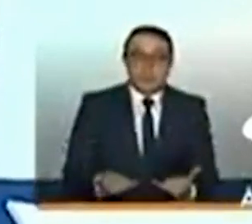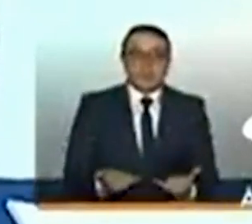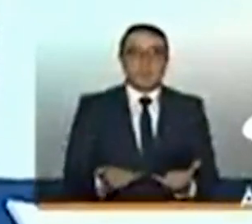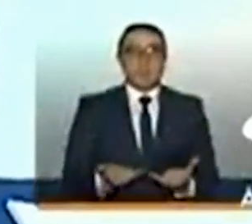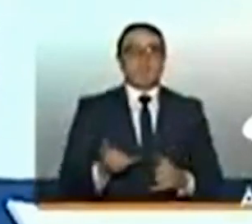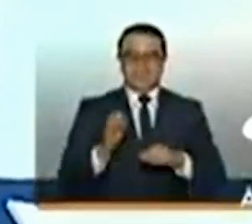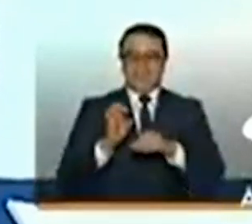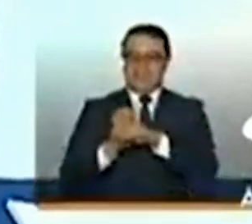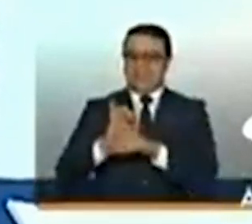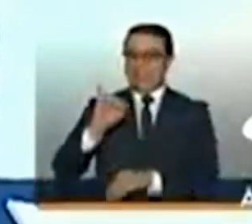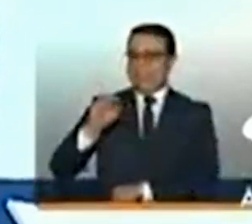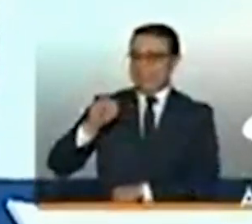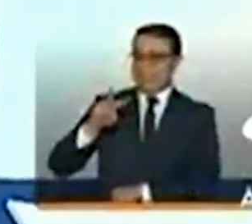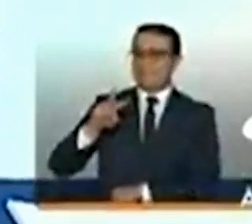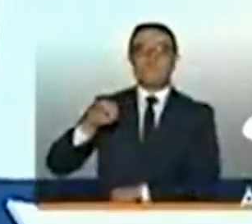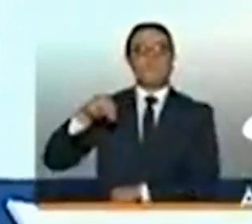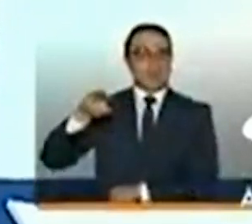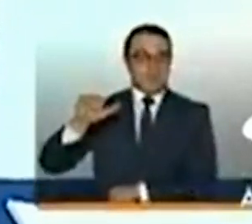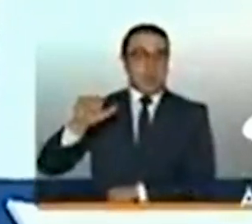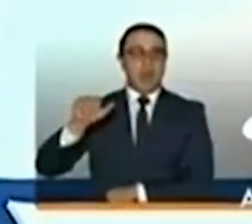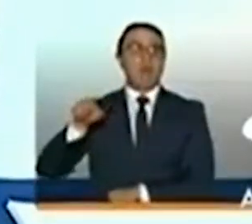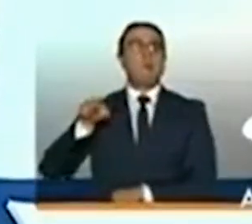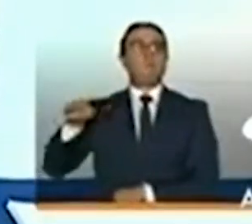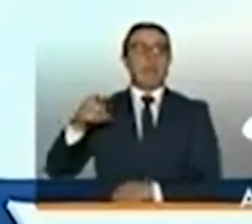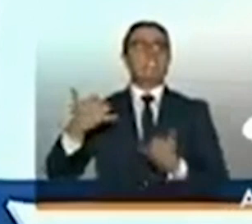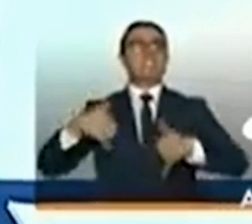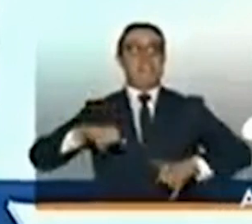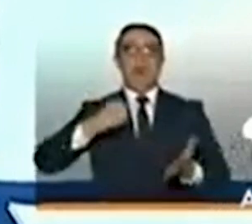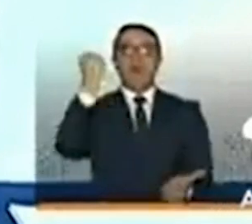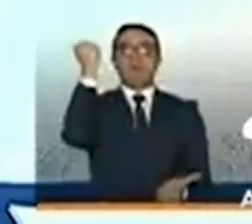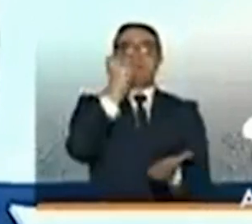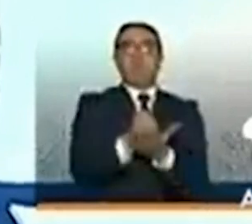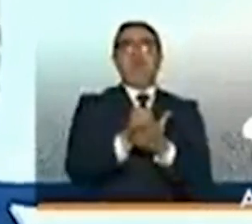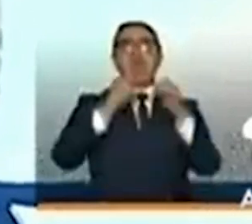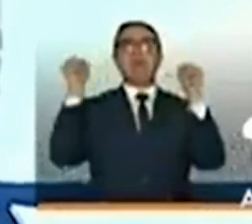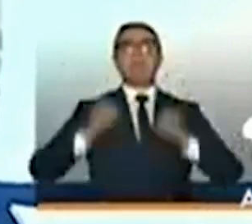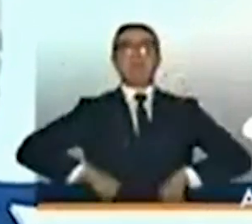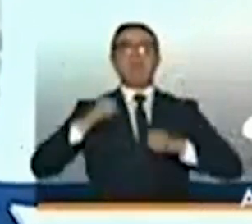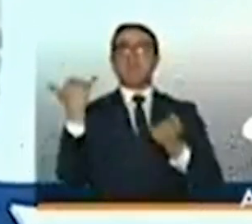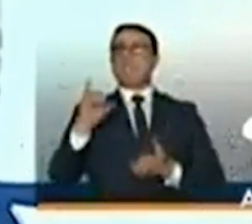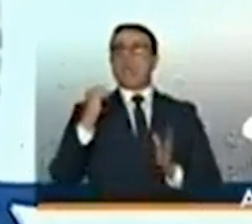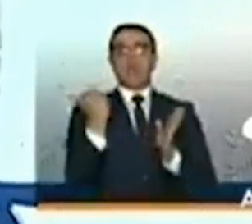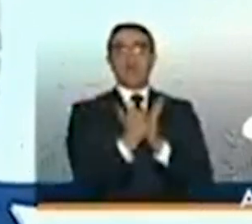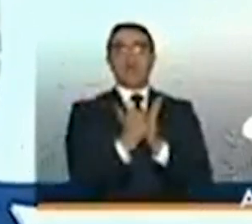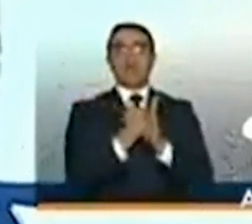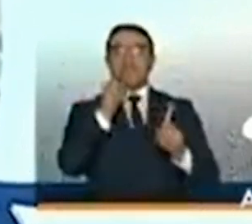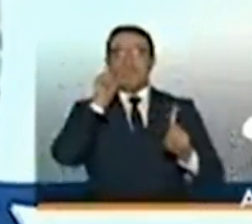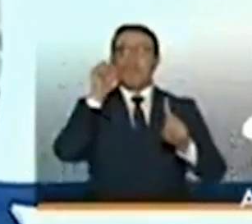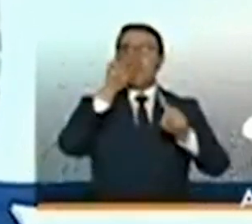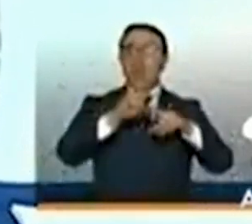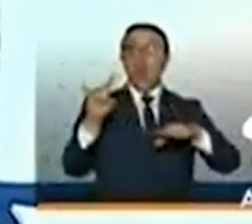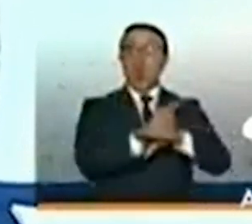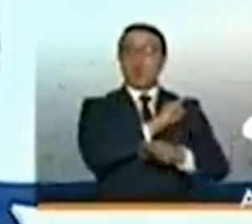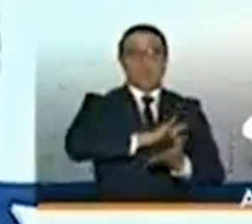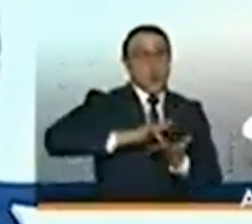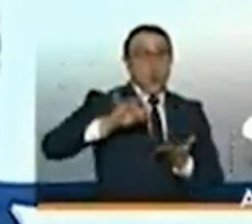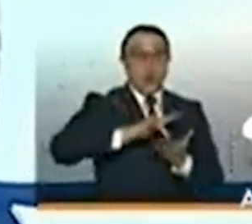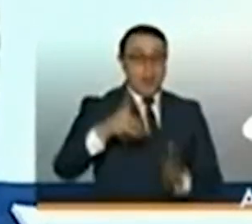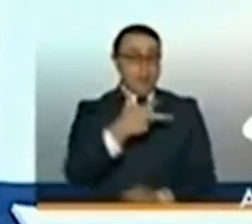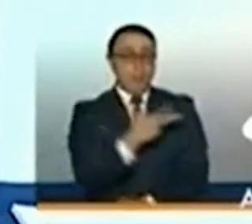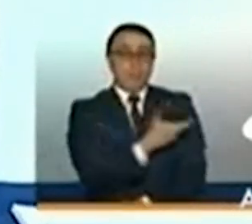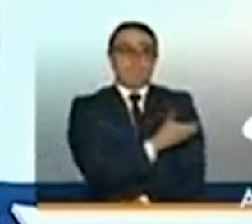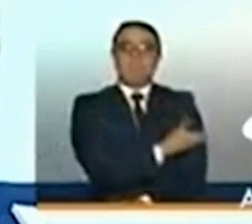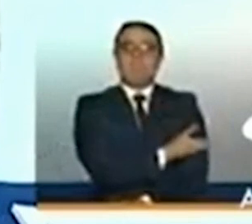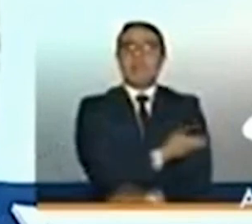el INVIMA ha dado ya la autorización para el uso de emergencia de la